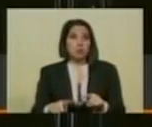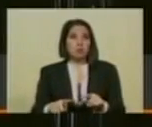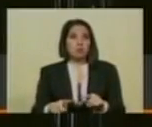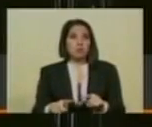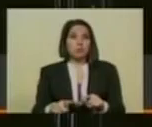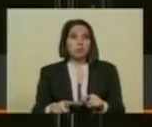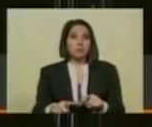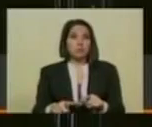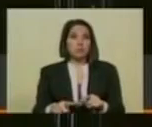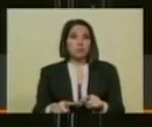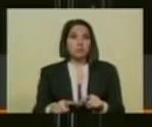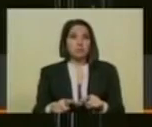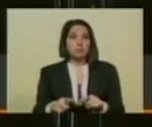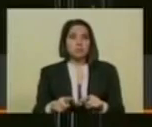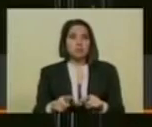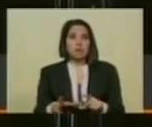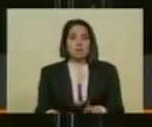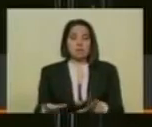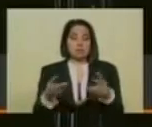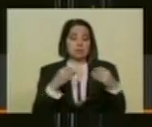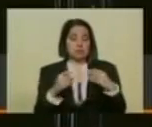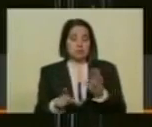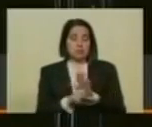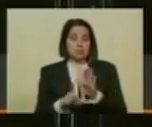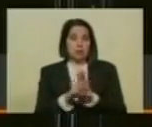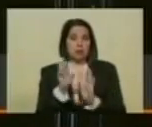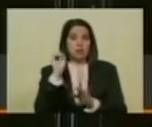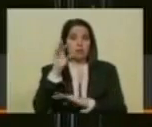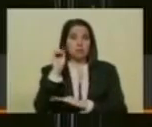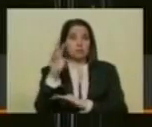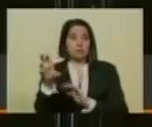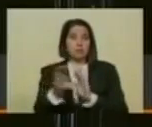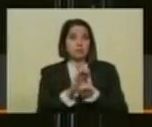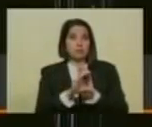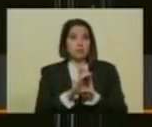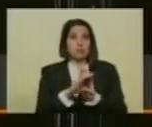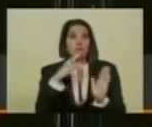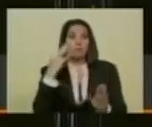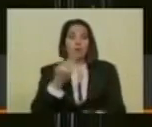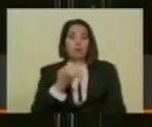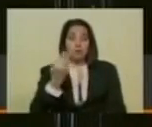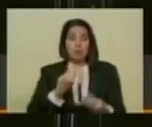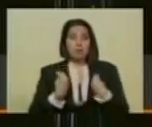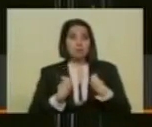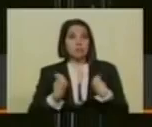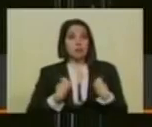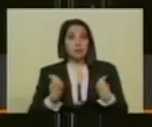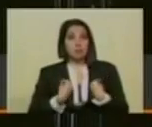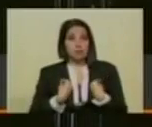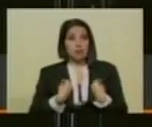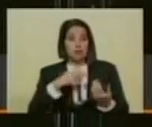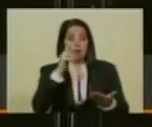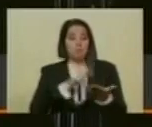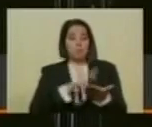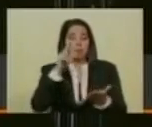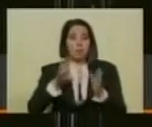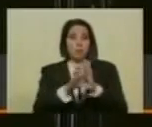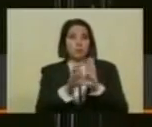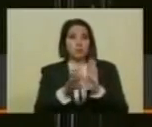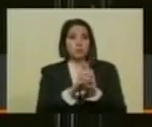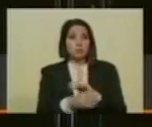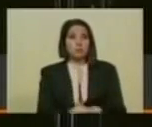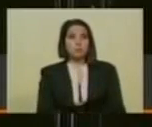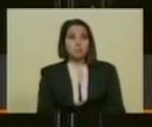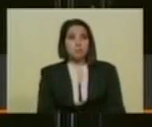acogiéndose a la ley constitucional por la verdad, la vida y la reparación de las víctimas aprobada por la constituyente.